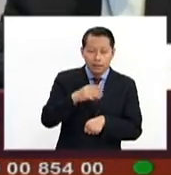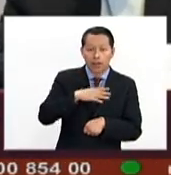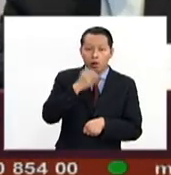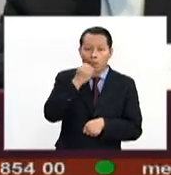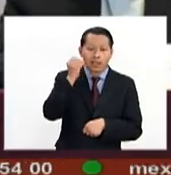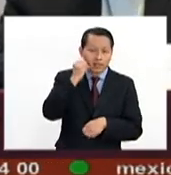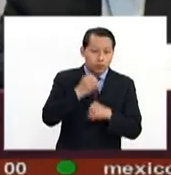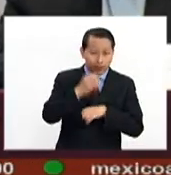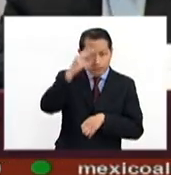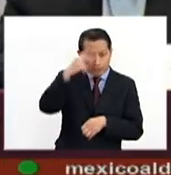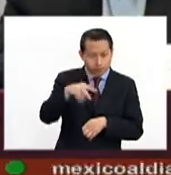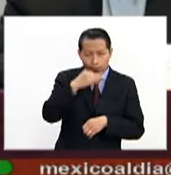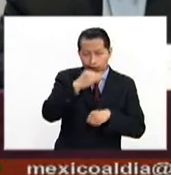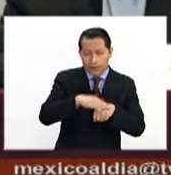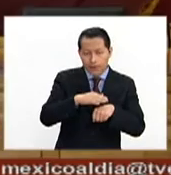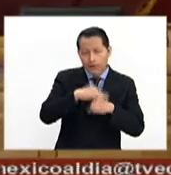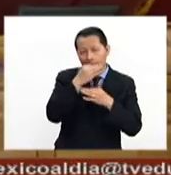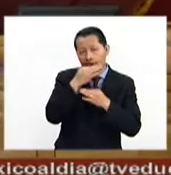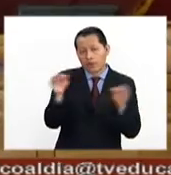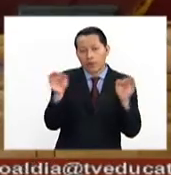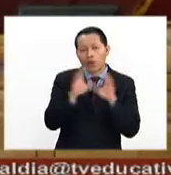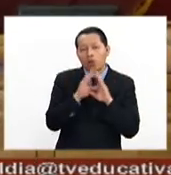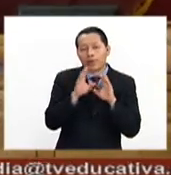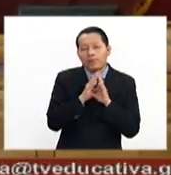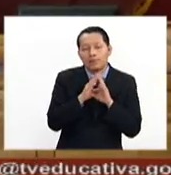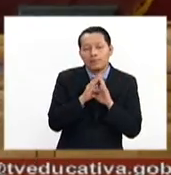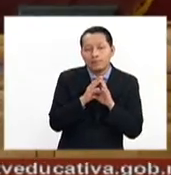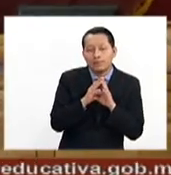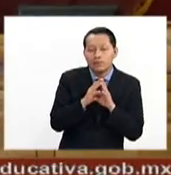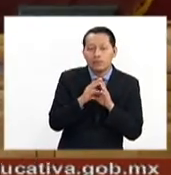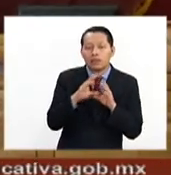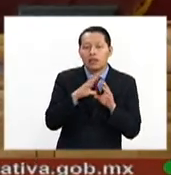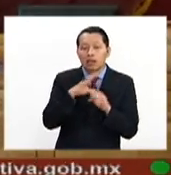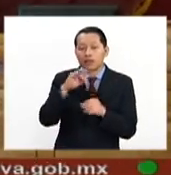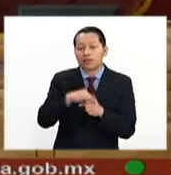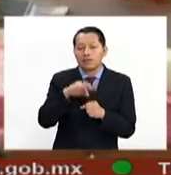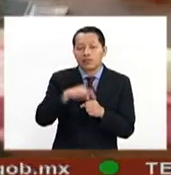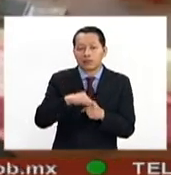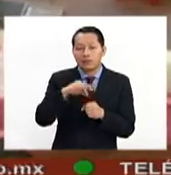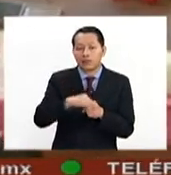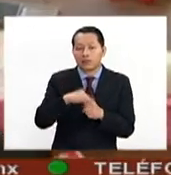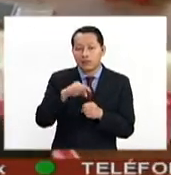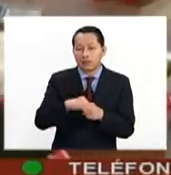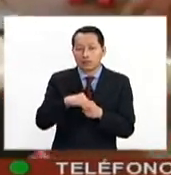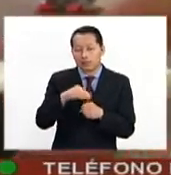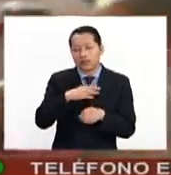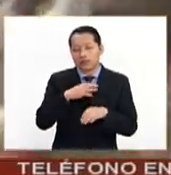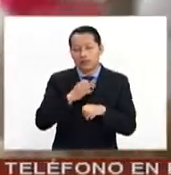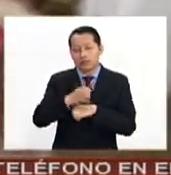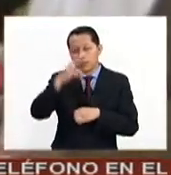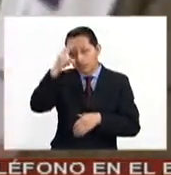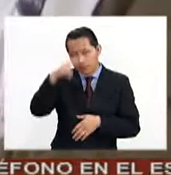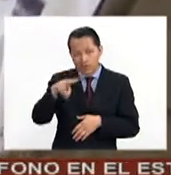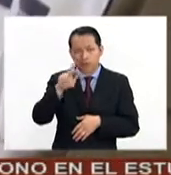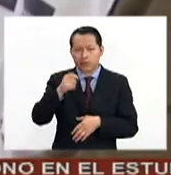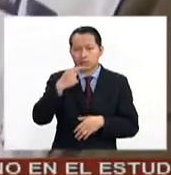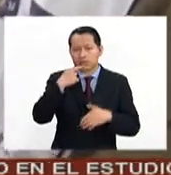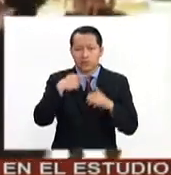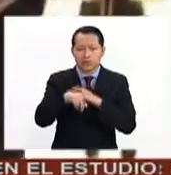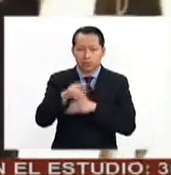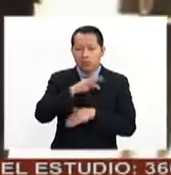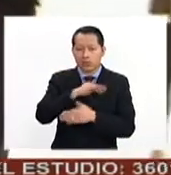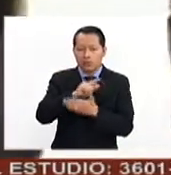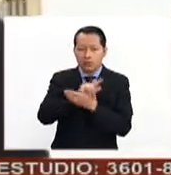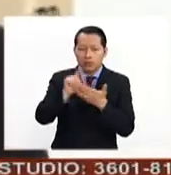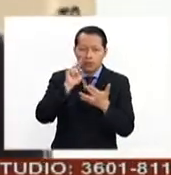mexiquenses hicieran un pronunciamiento en torno a la elección que se va a llevar a cabo en el Estado de México, donde demandaron